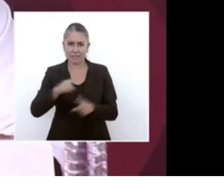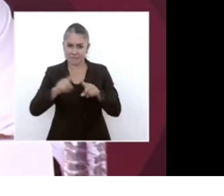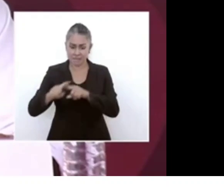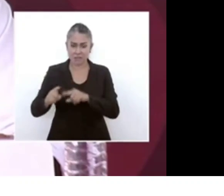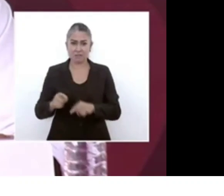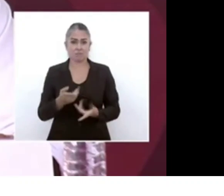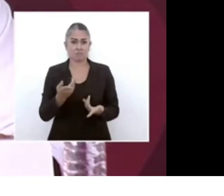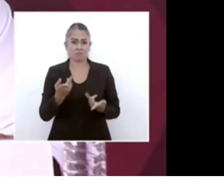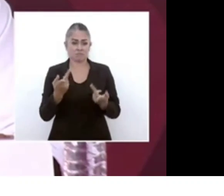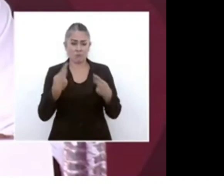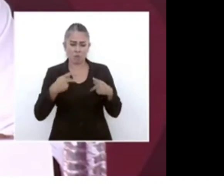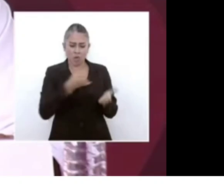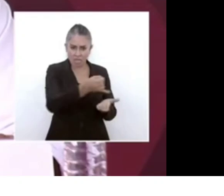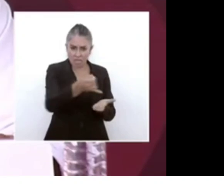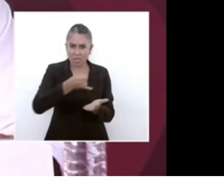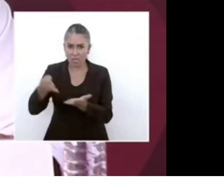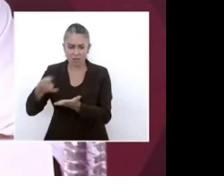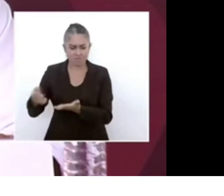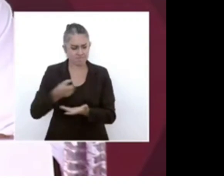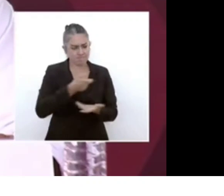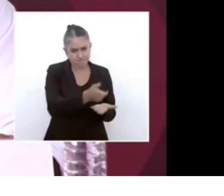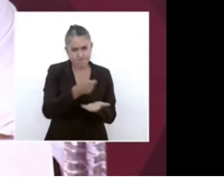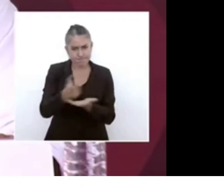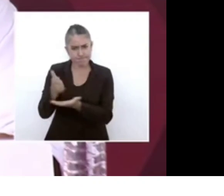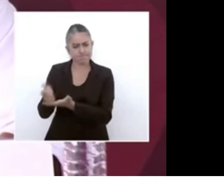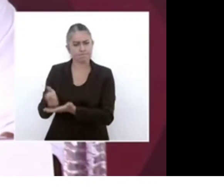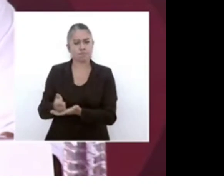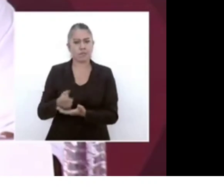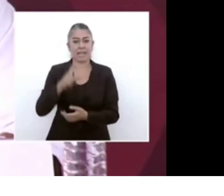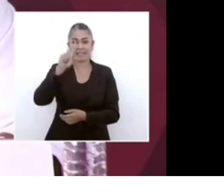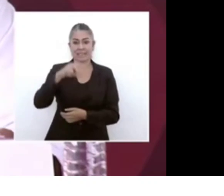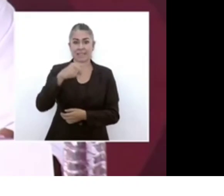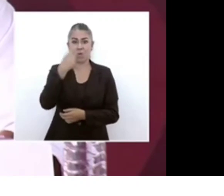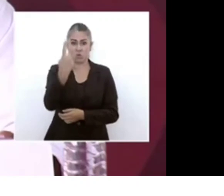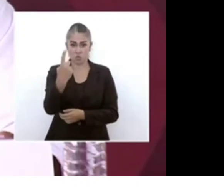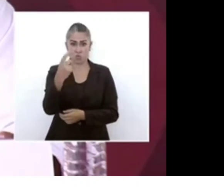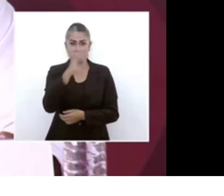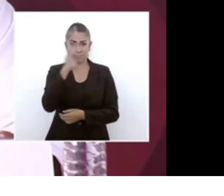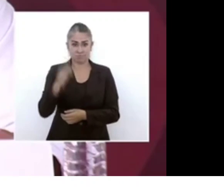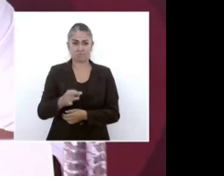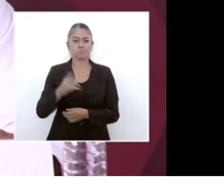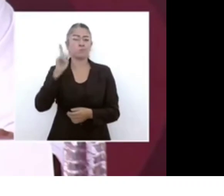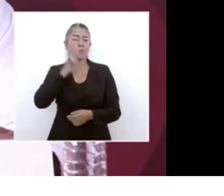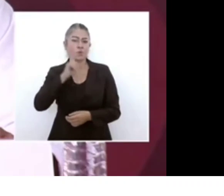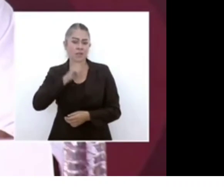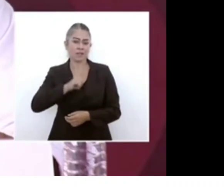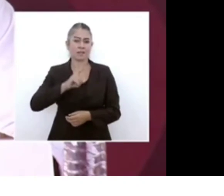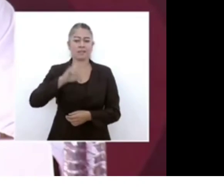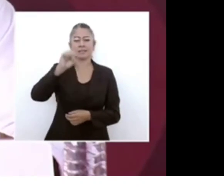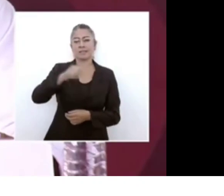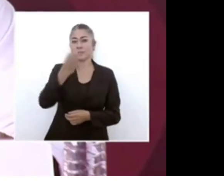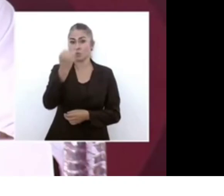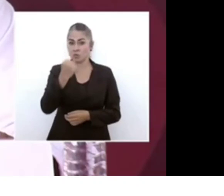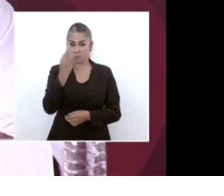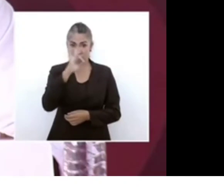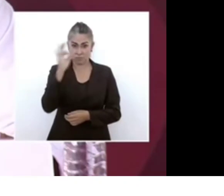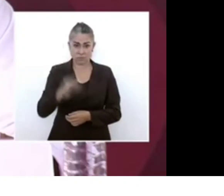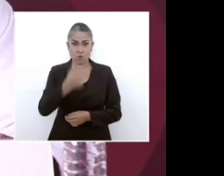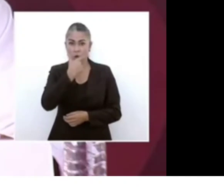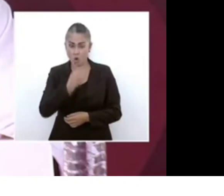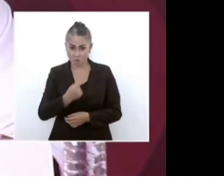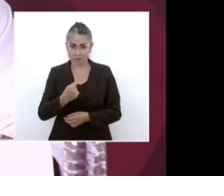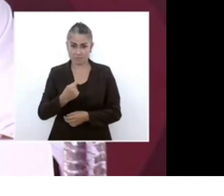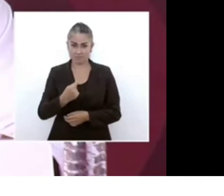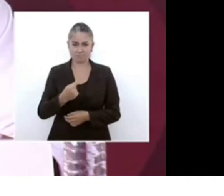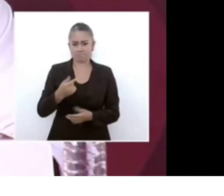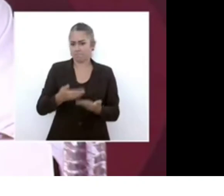sembradores, de los cuales el 31% son mujeres y el 69% son hombres. Este año la inversión